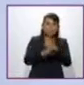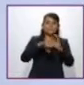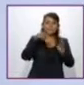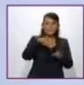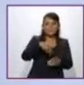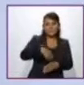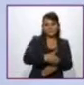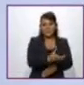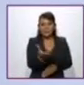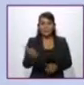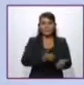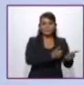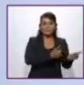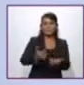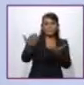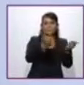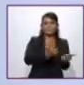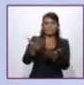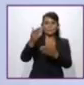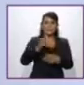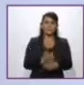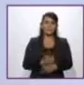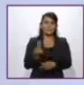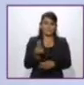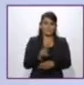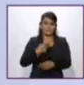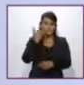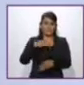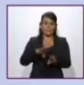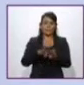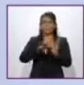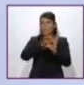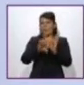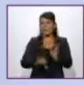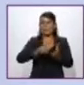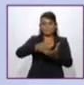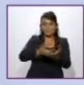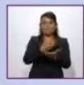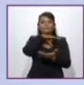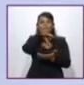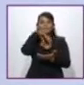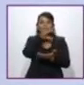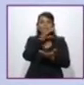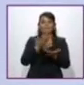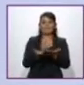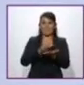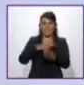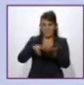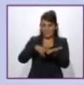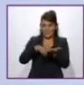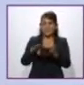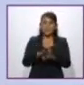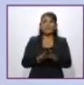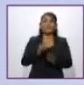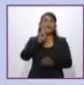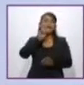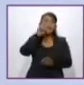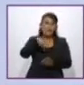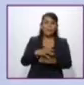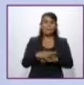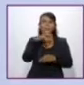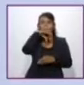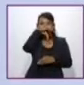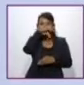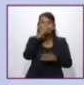los productos que tenemos aquí en Querétaro. Ejemplo, tenemos aguacate, tenemos café, tenemos guayaba, tenemos mango. Y